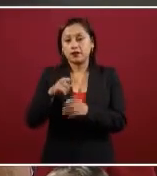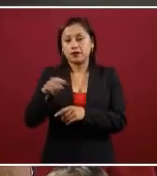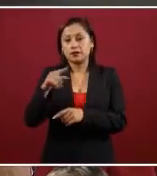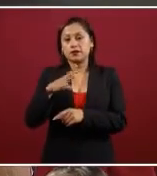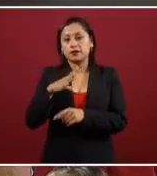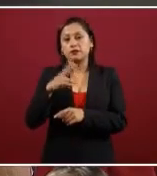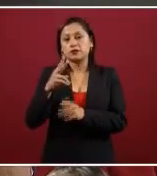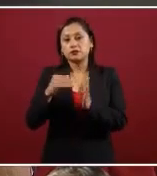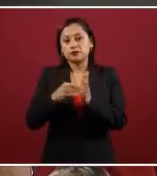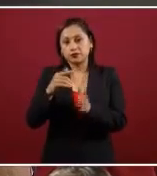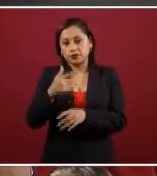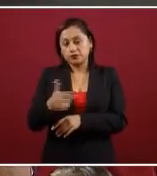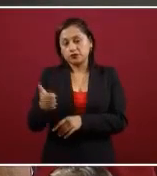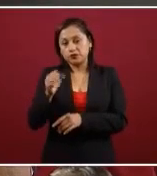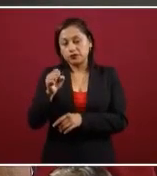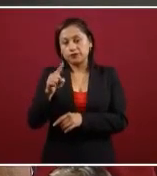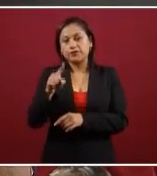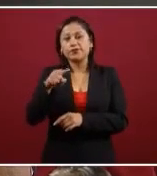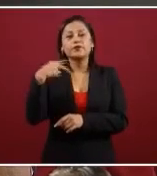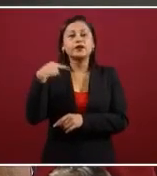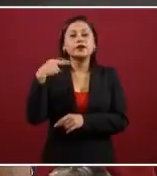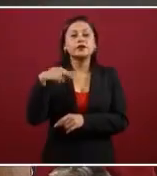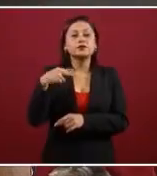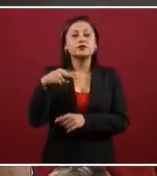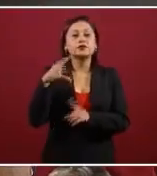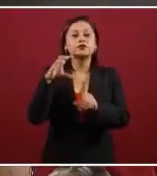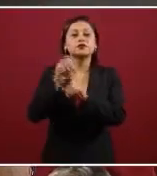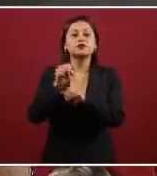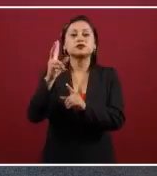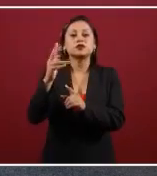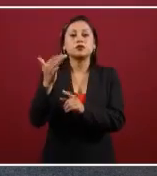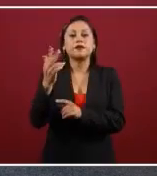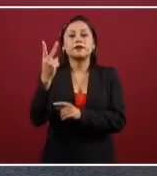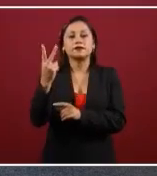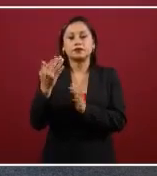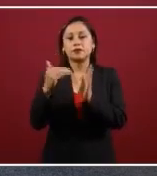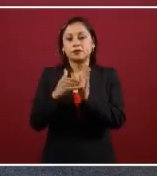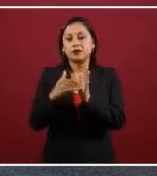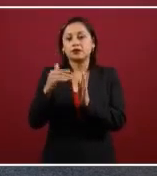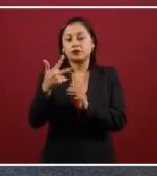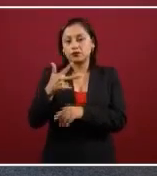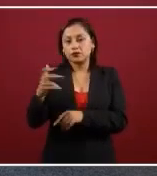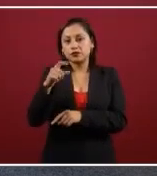59,816. Veracruz, la meta, 52,800, tenemos a